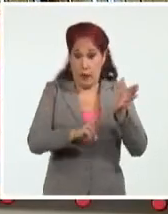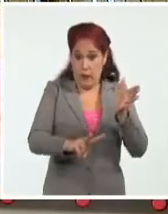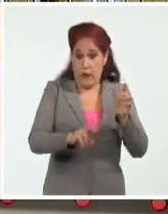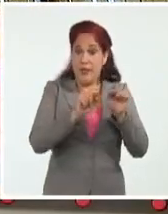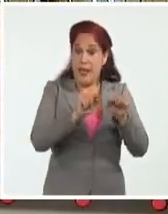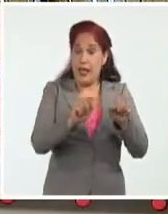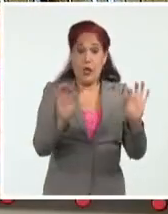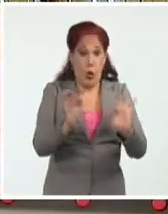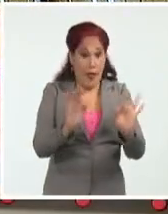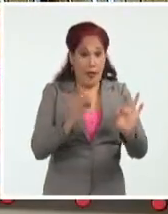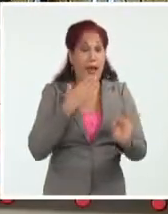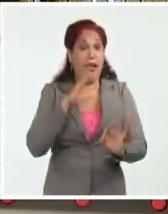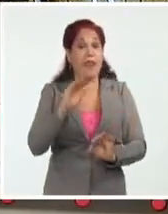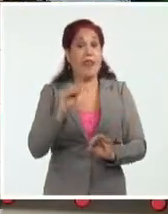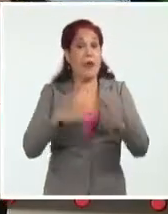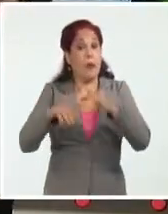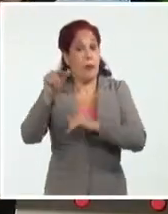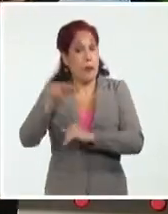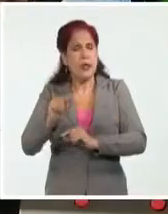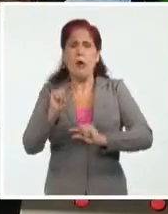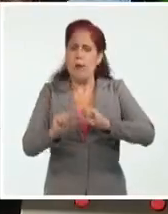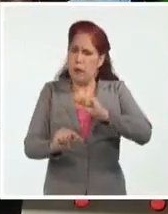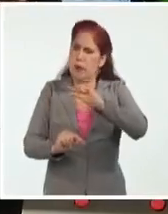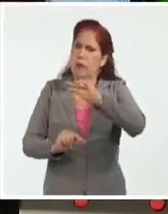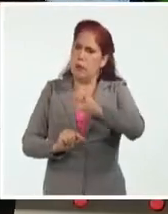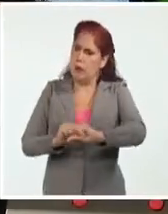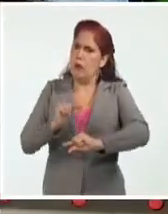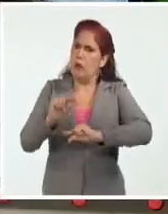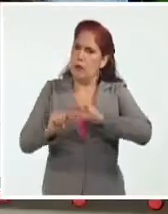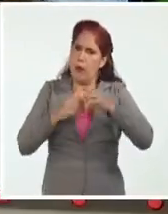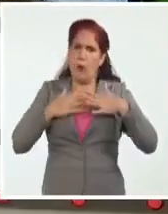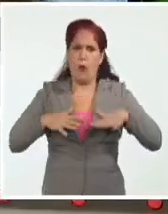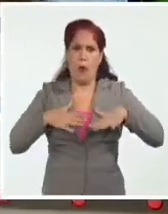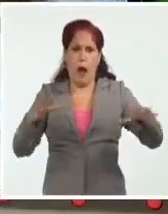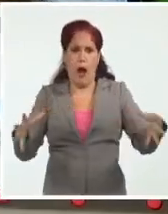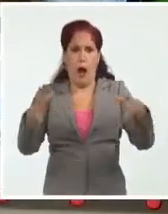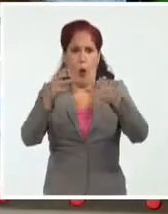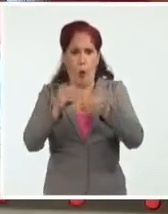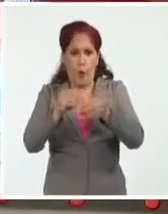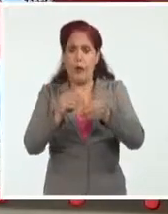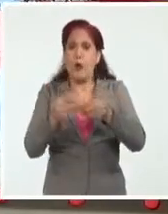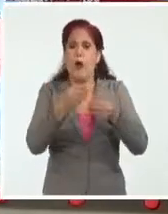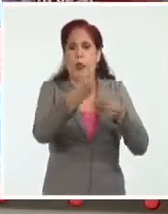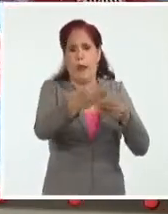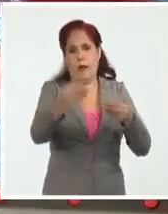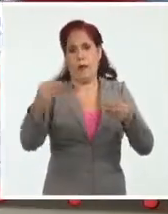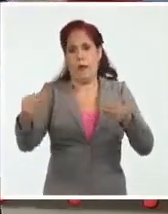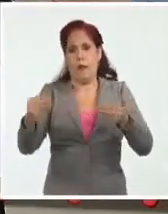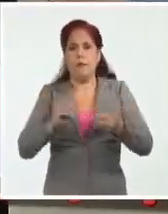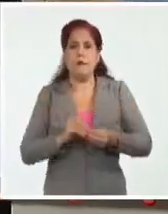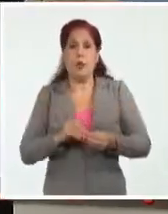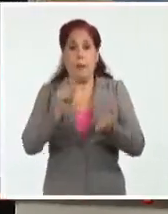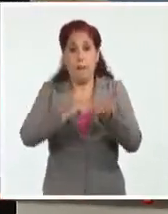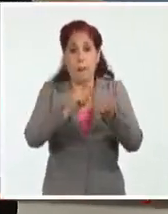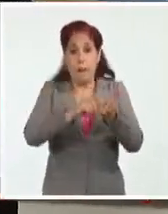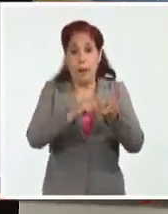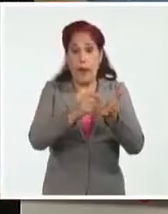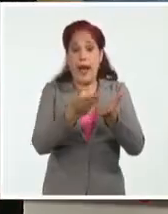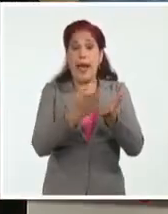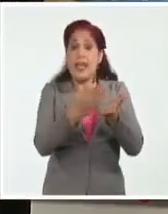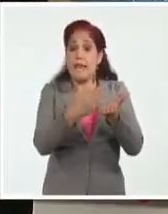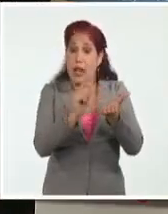que no mencionó la ministra se irán incorporando a medida que se completen estos módulos que se entregarán en las bodegas mediante la